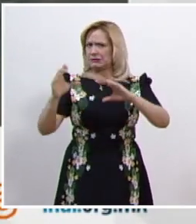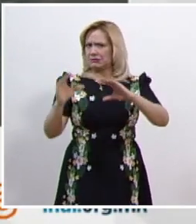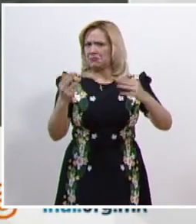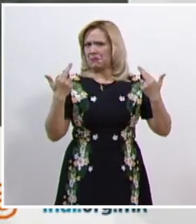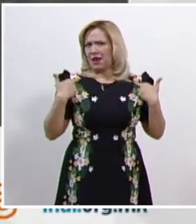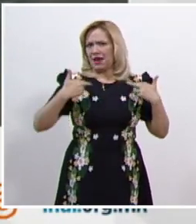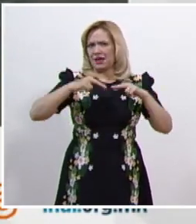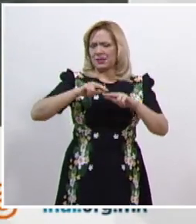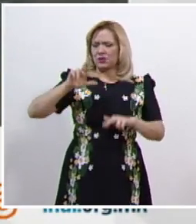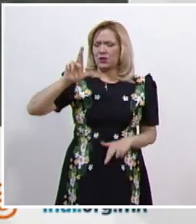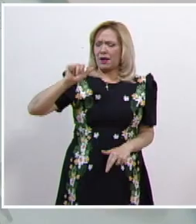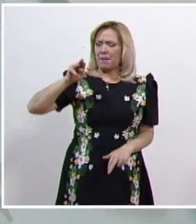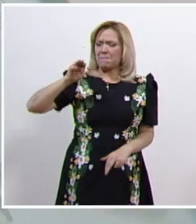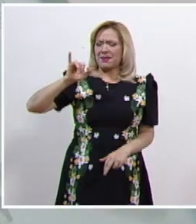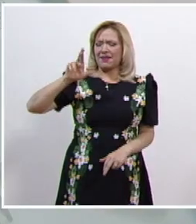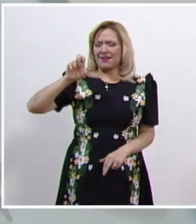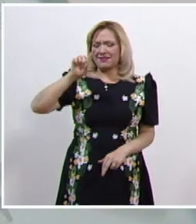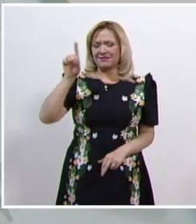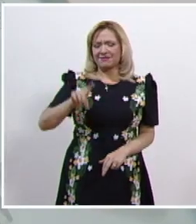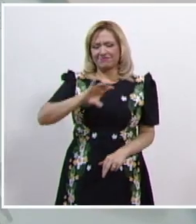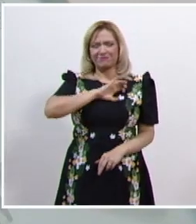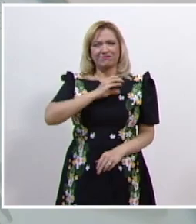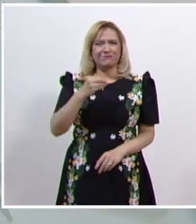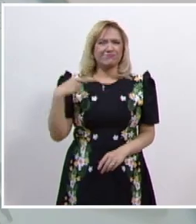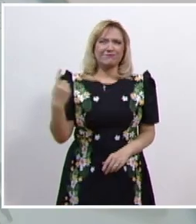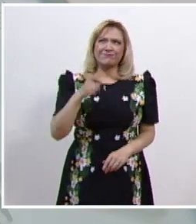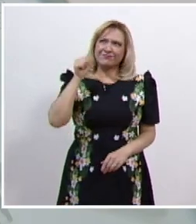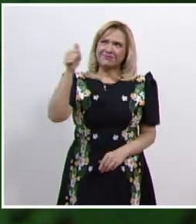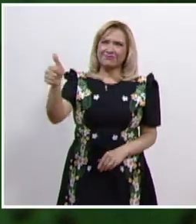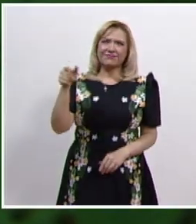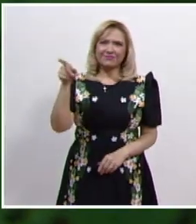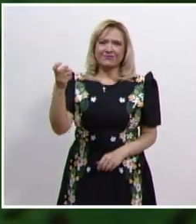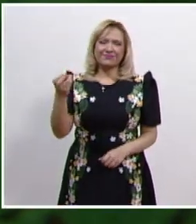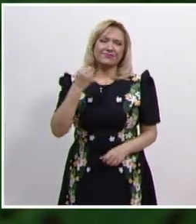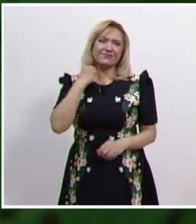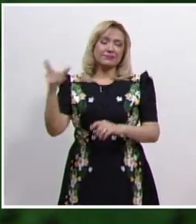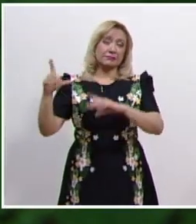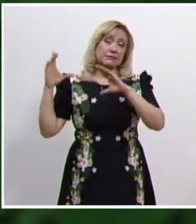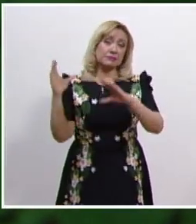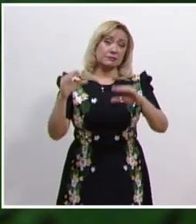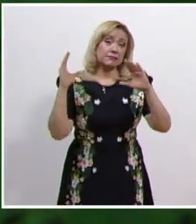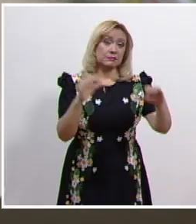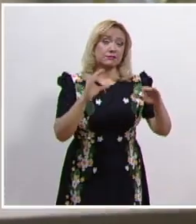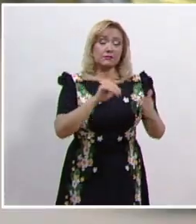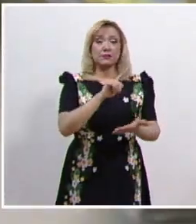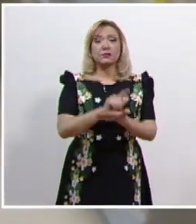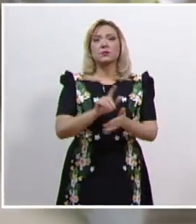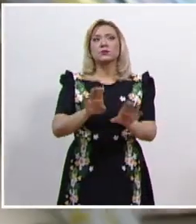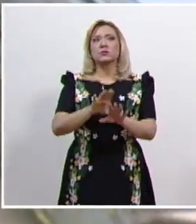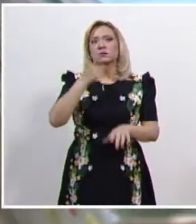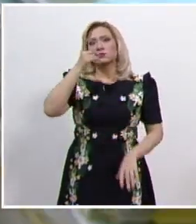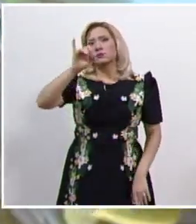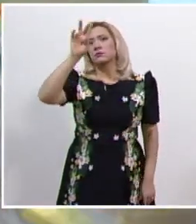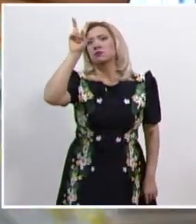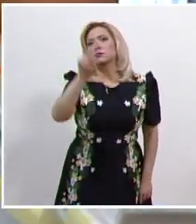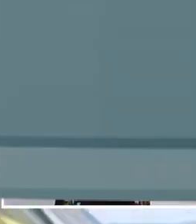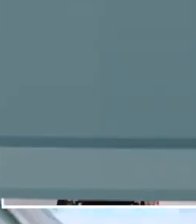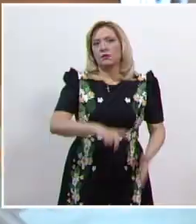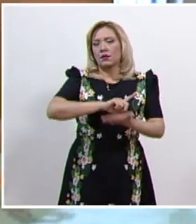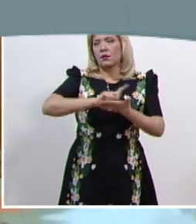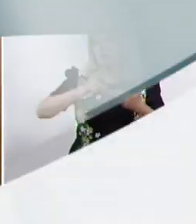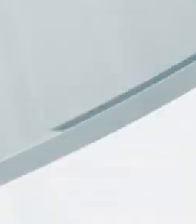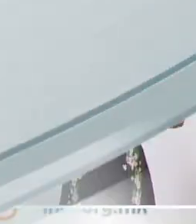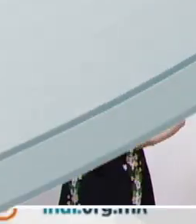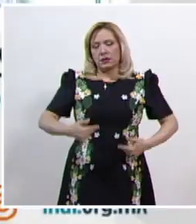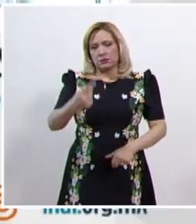Ramírez, aseguró que incluso podría constituirse en un instrumento para combatir regresiones en materia de derechos humanos.